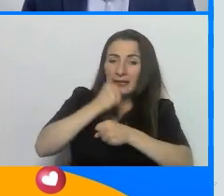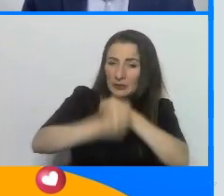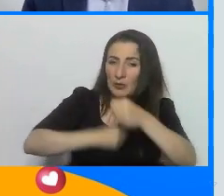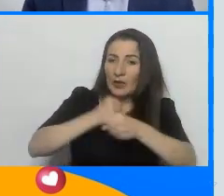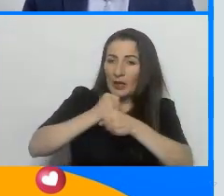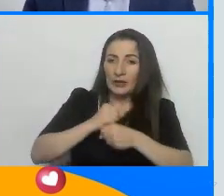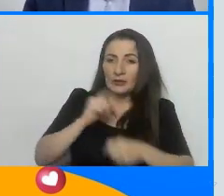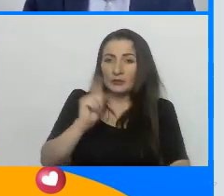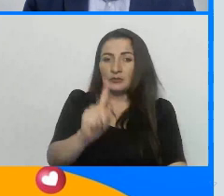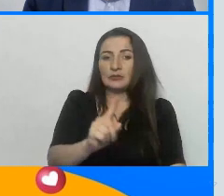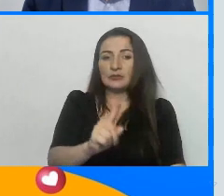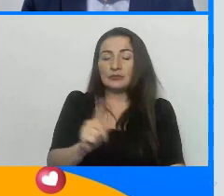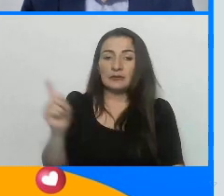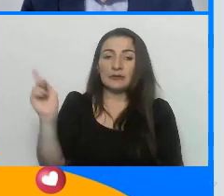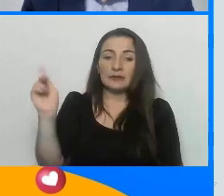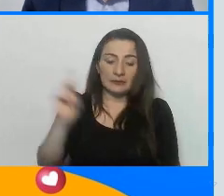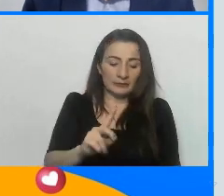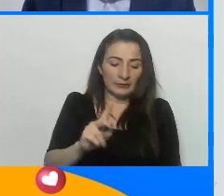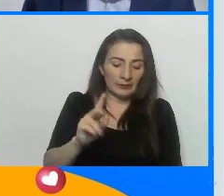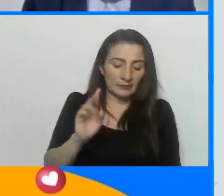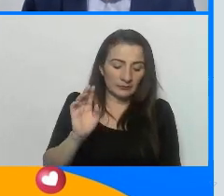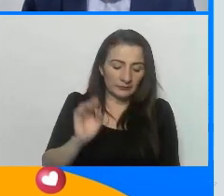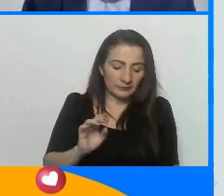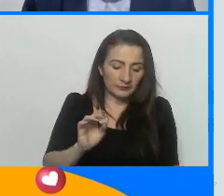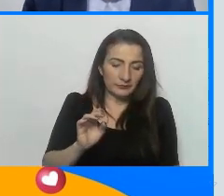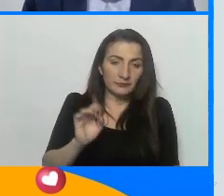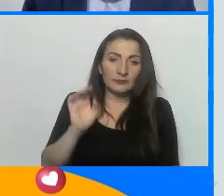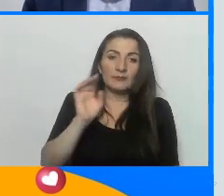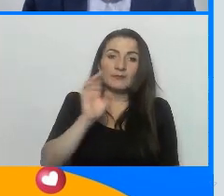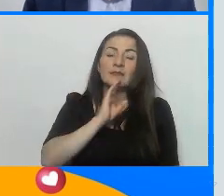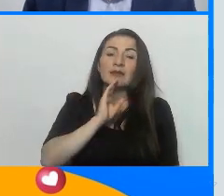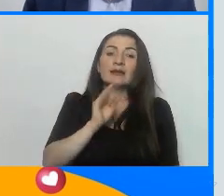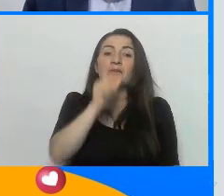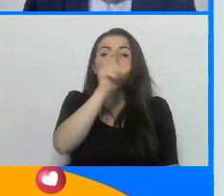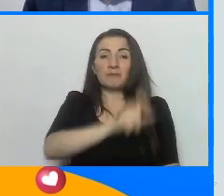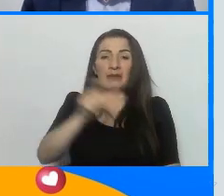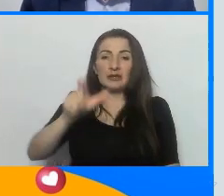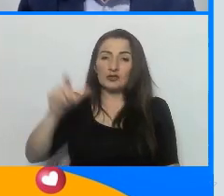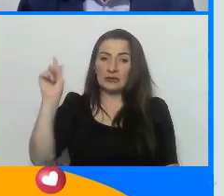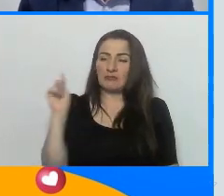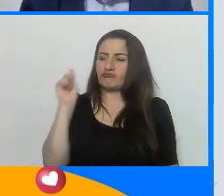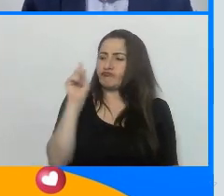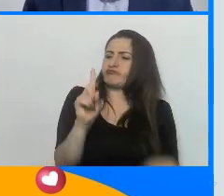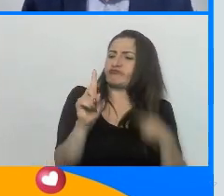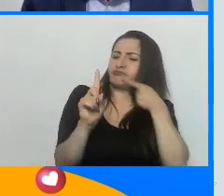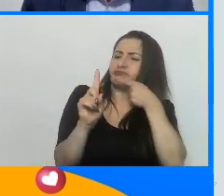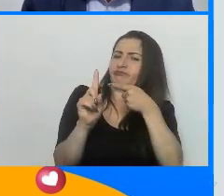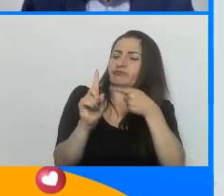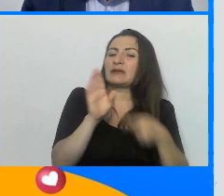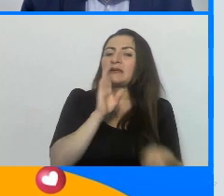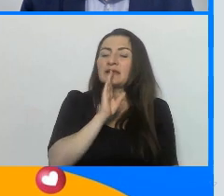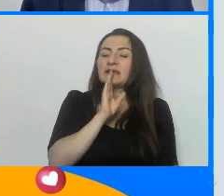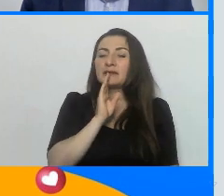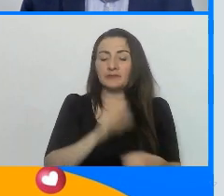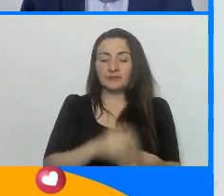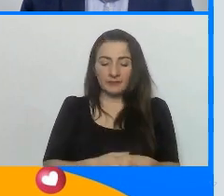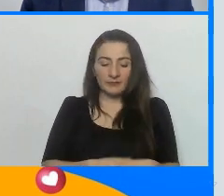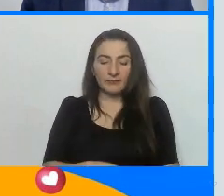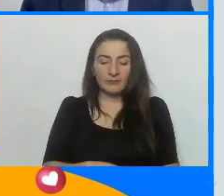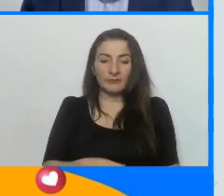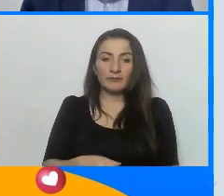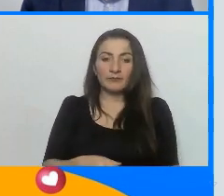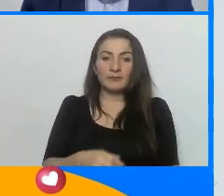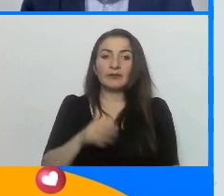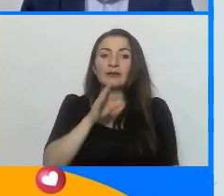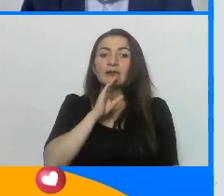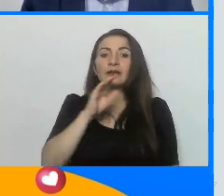y llega un personaje fundamental para el desarrollo de la humanidad y de muchas ciencias, y